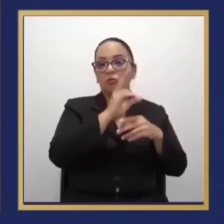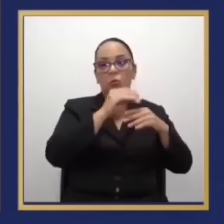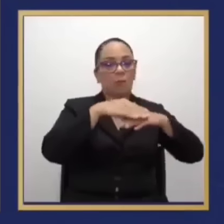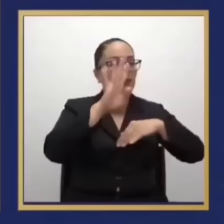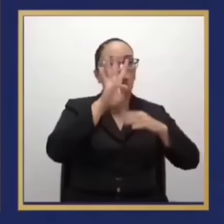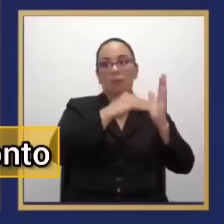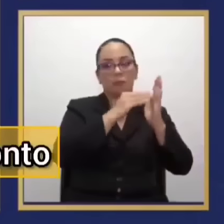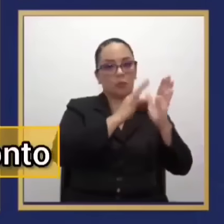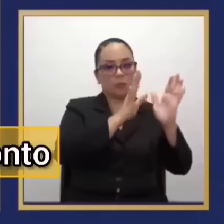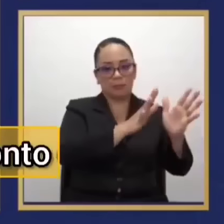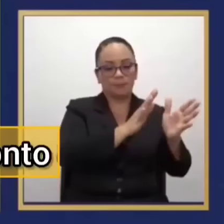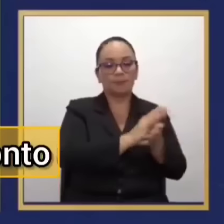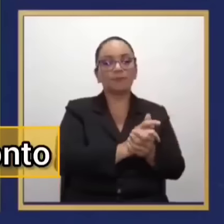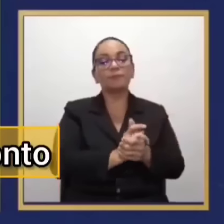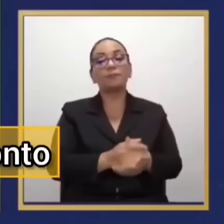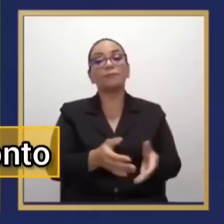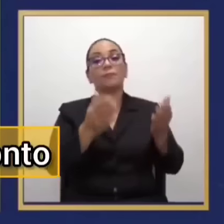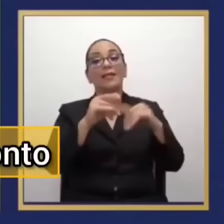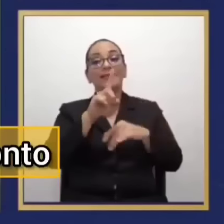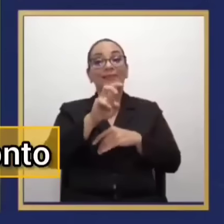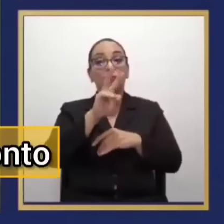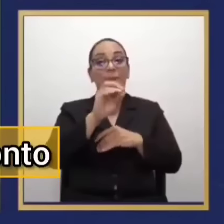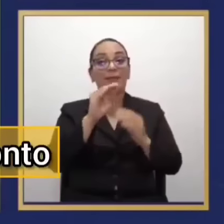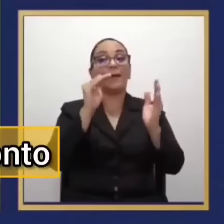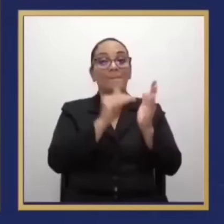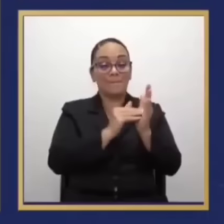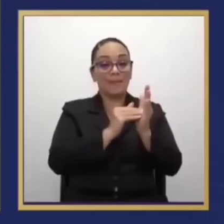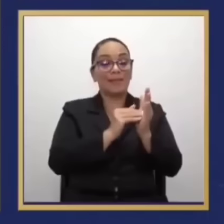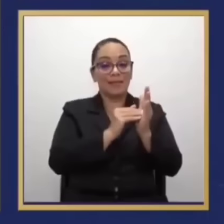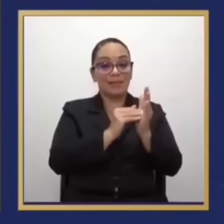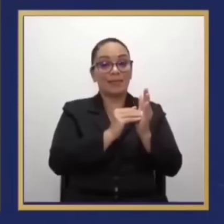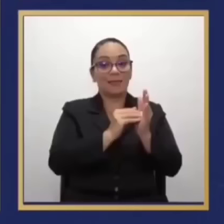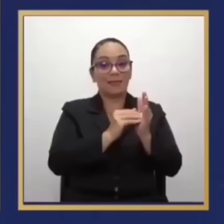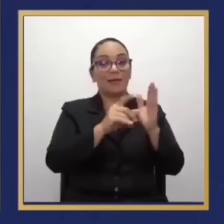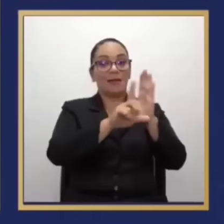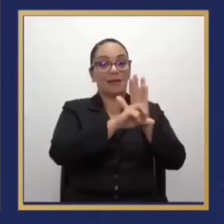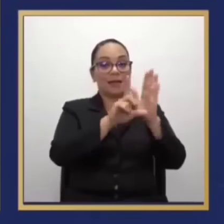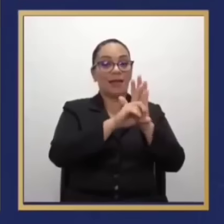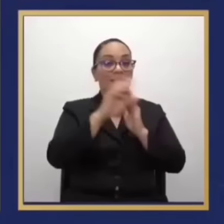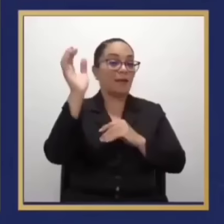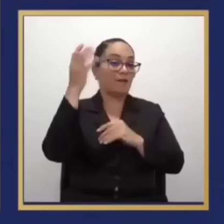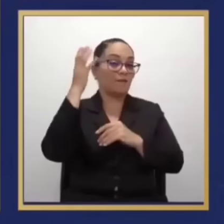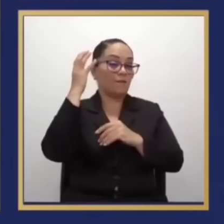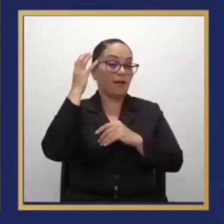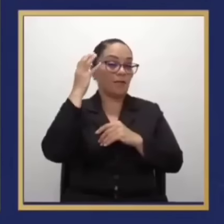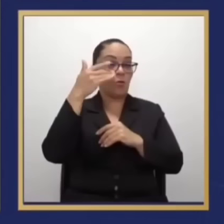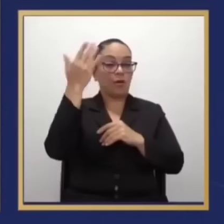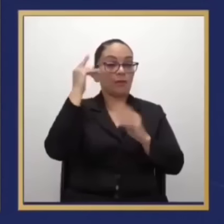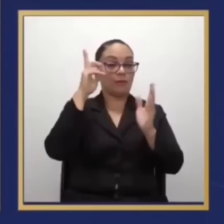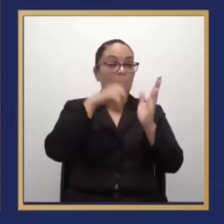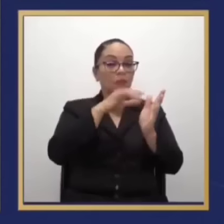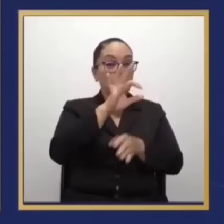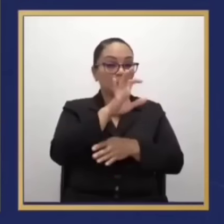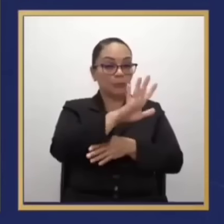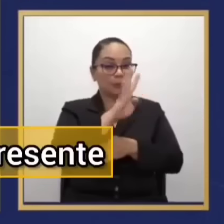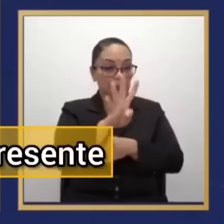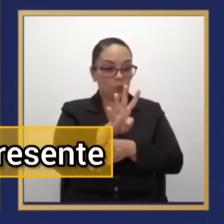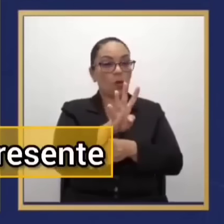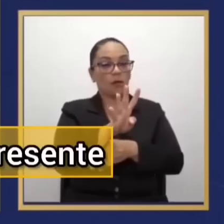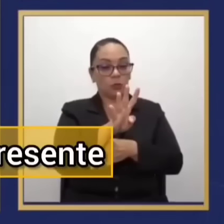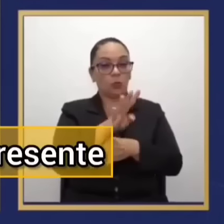bien, 120 mil colones, que se estableció el monto en la ley de radiodifusión de 1954.